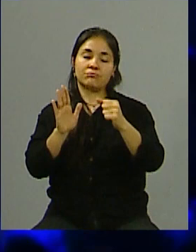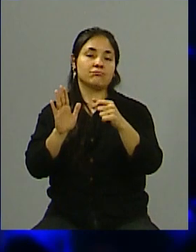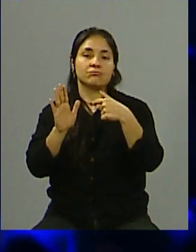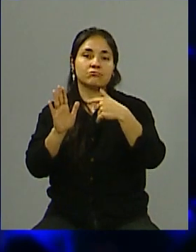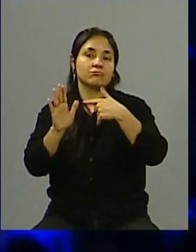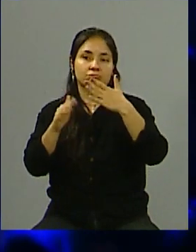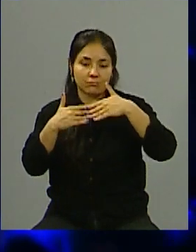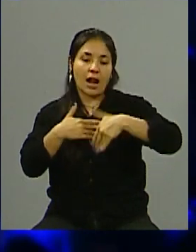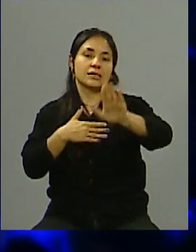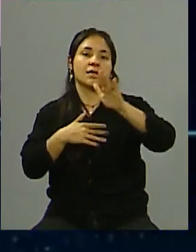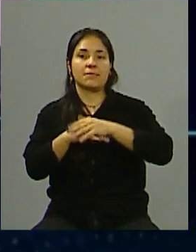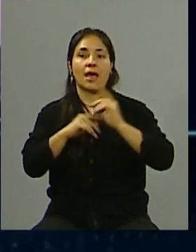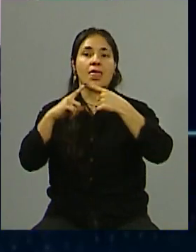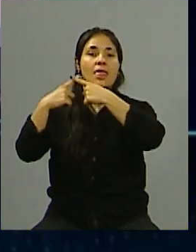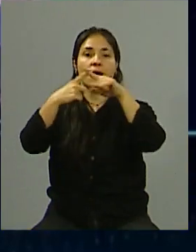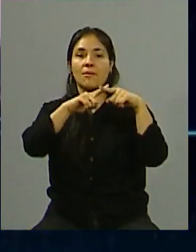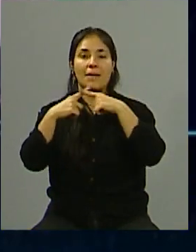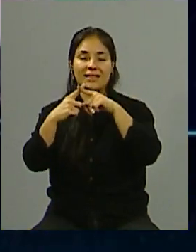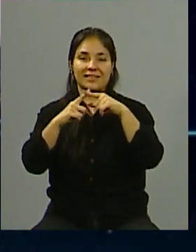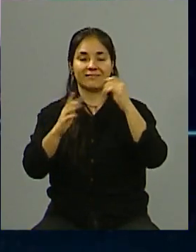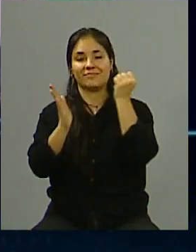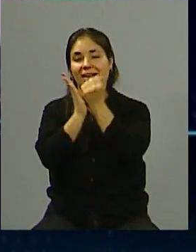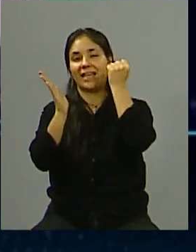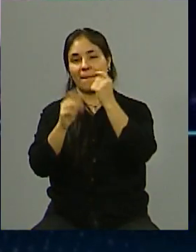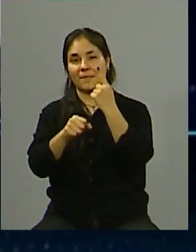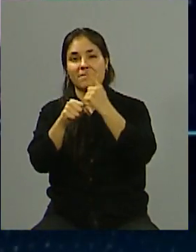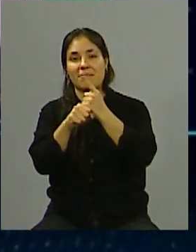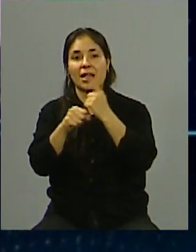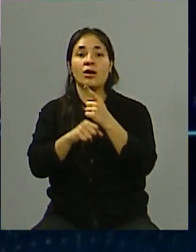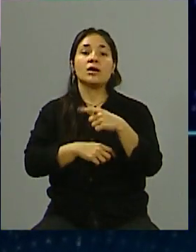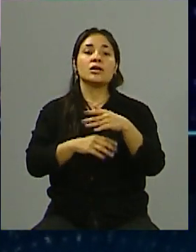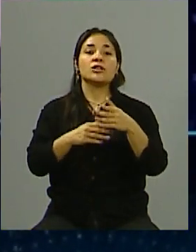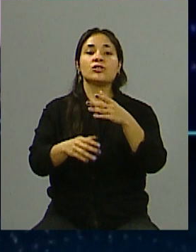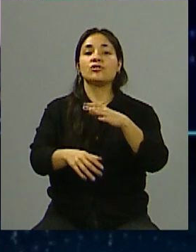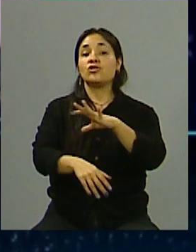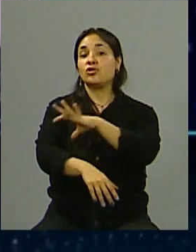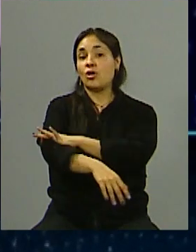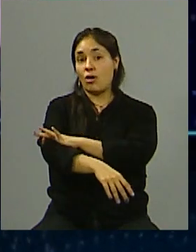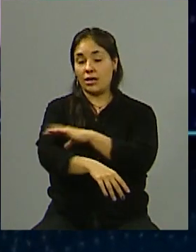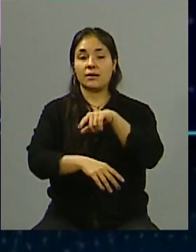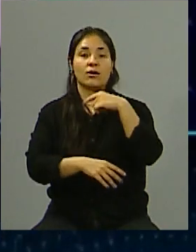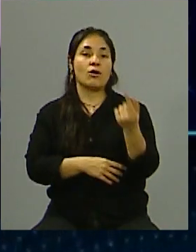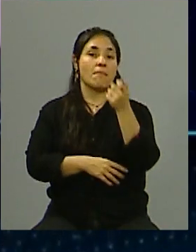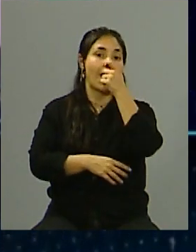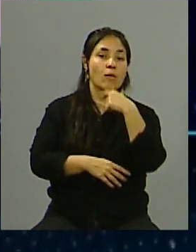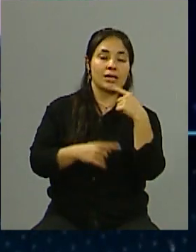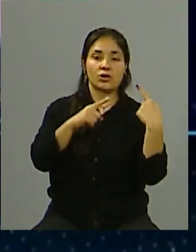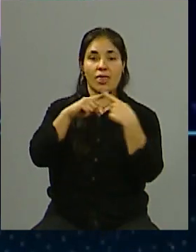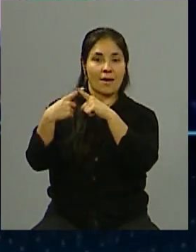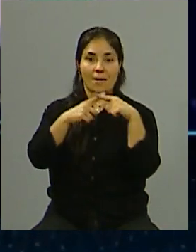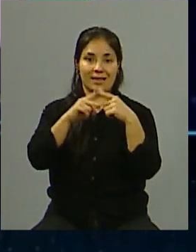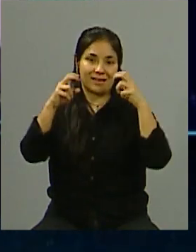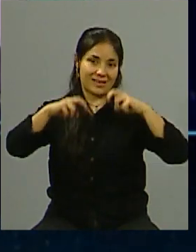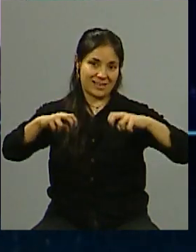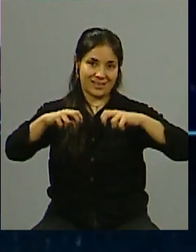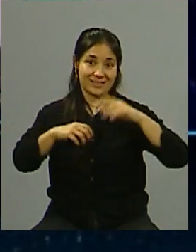programa, quedó el debate entre Daniel Scioli y Mauricio Macri. Hemos hablado de eso. Bueno,